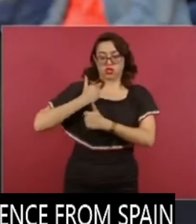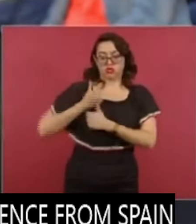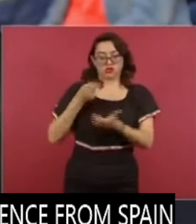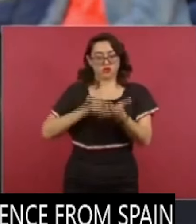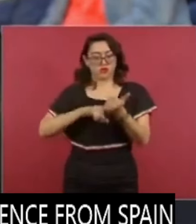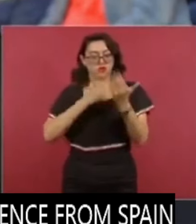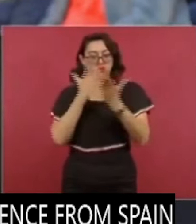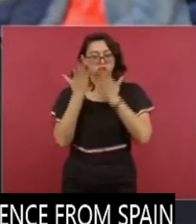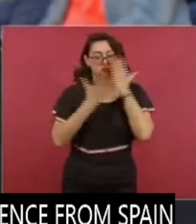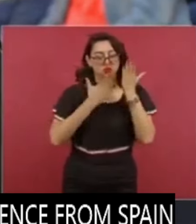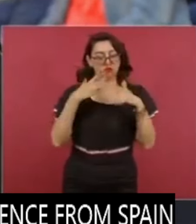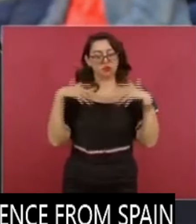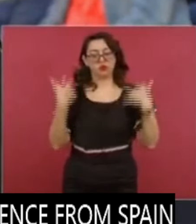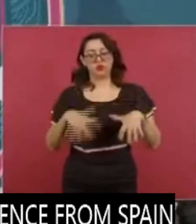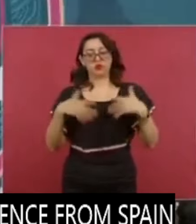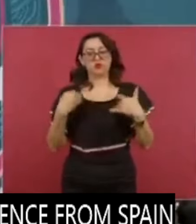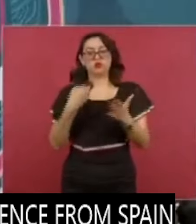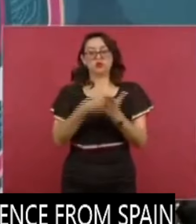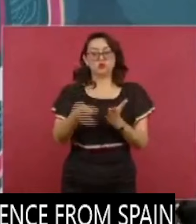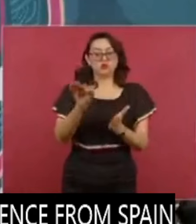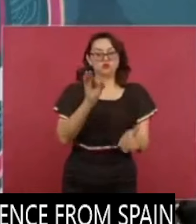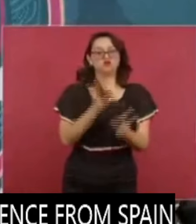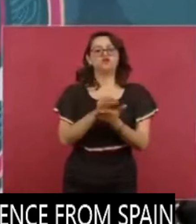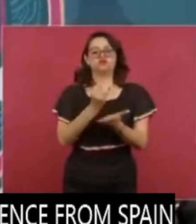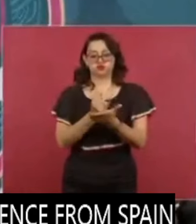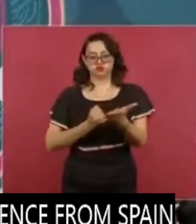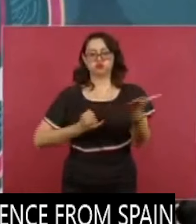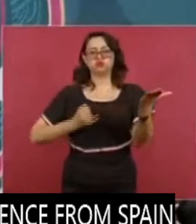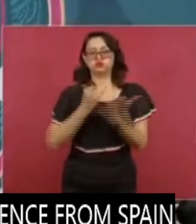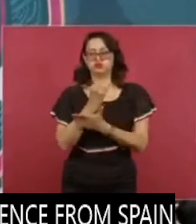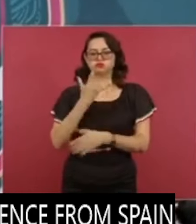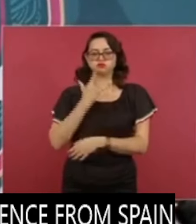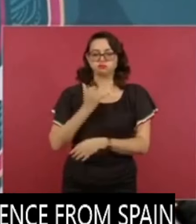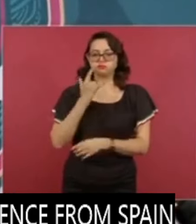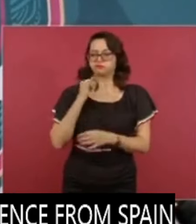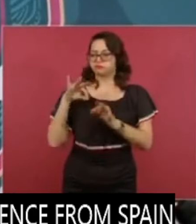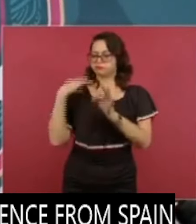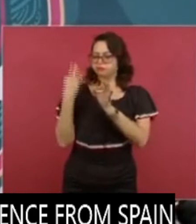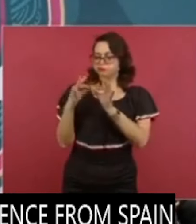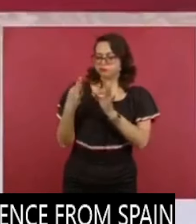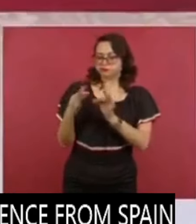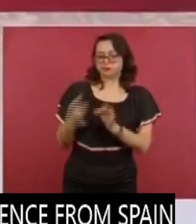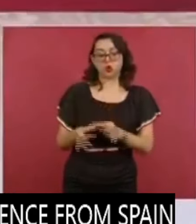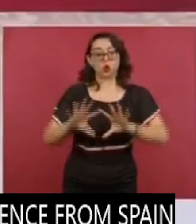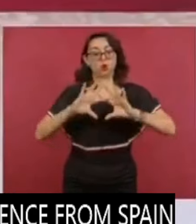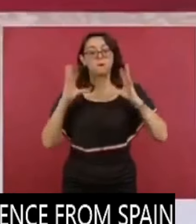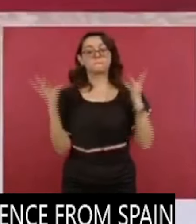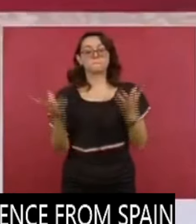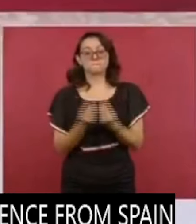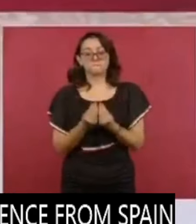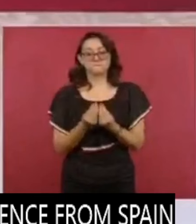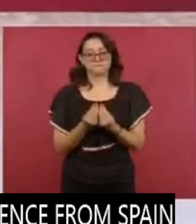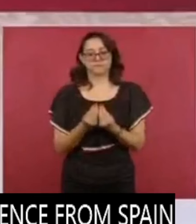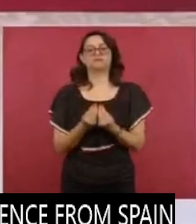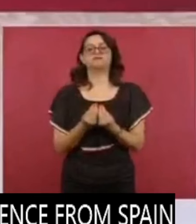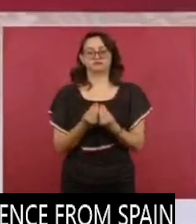valentía, determinación, celo en el cumplimiento del deber, en suma, pundonor